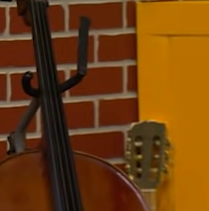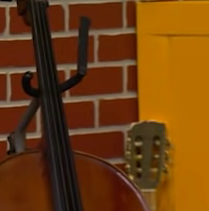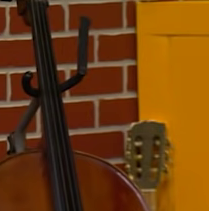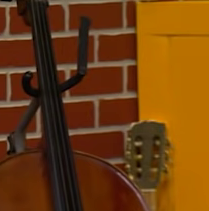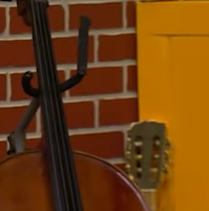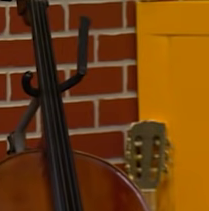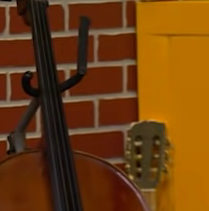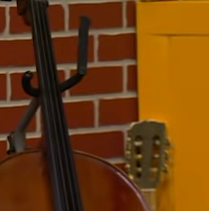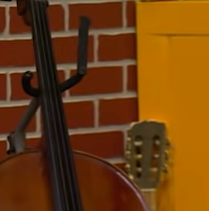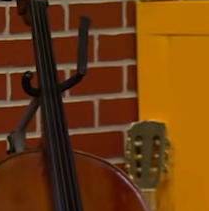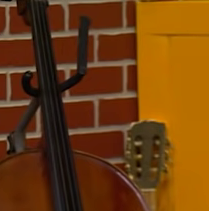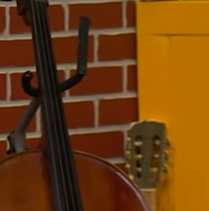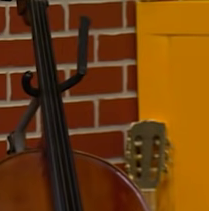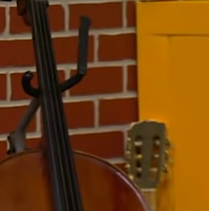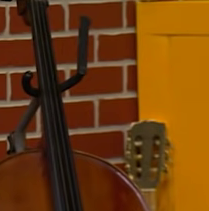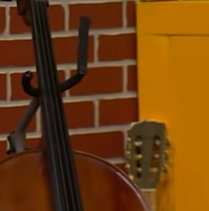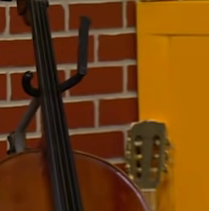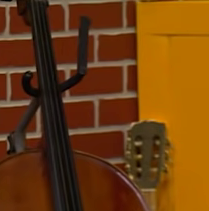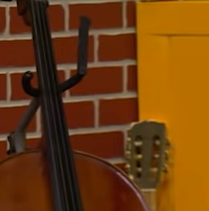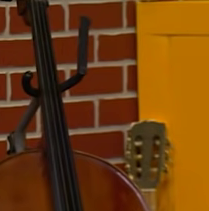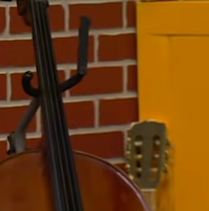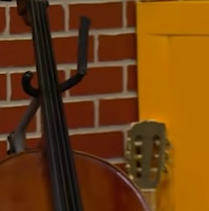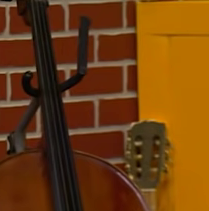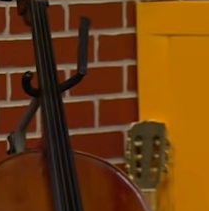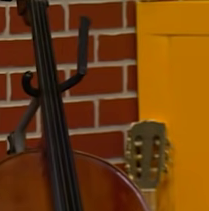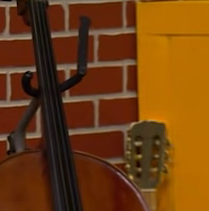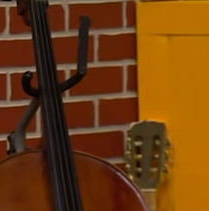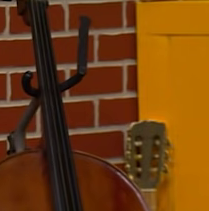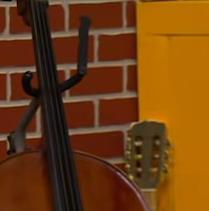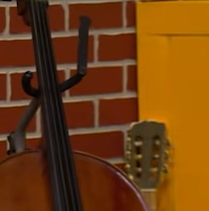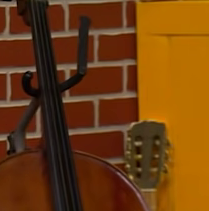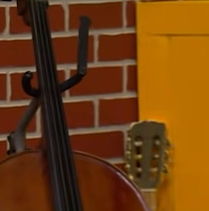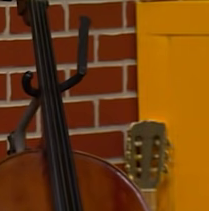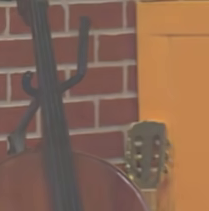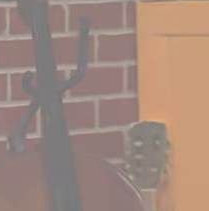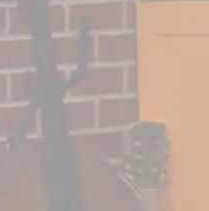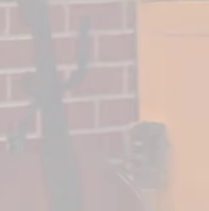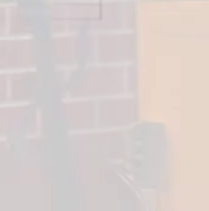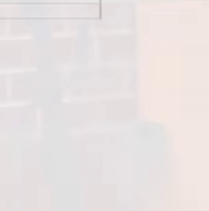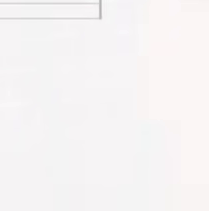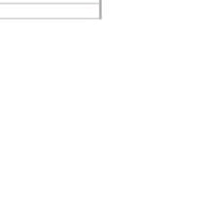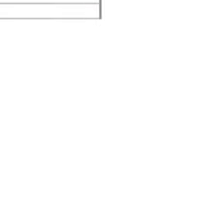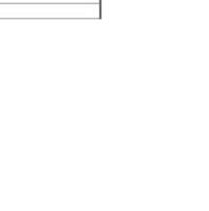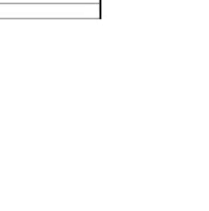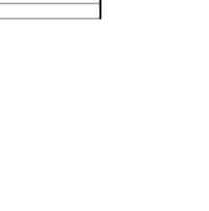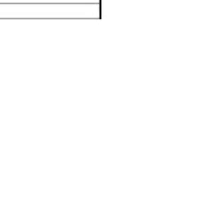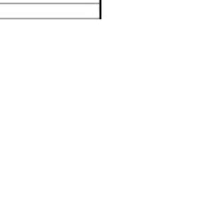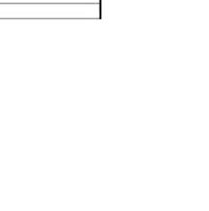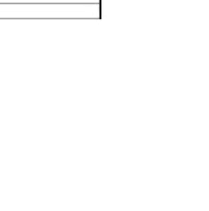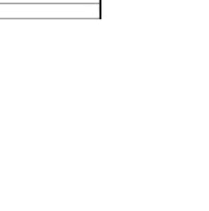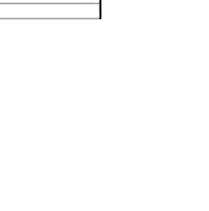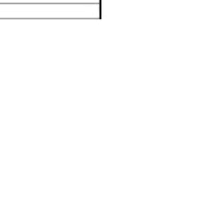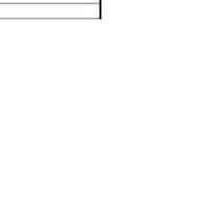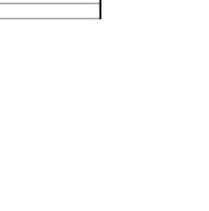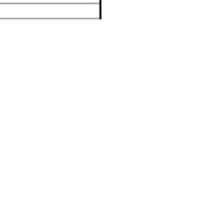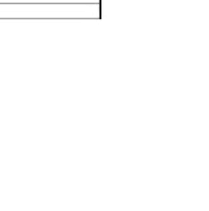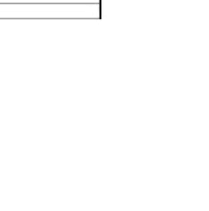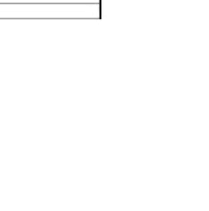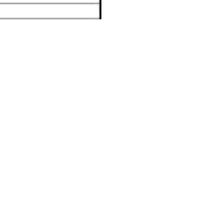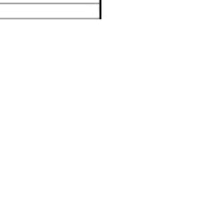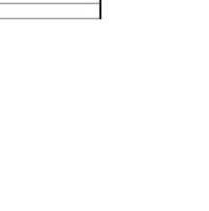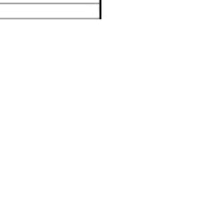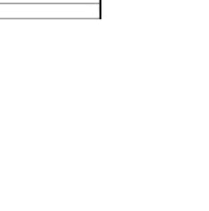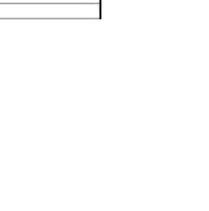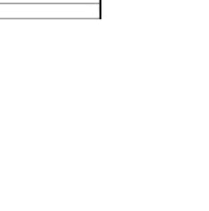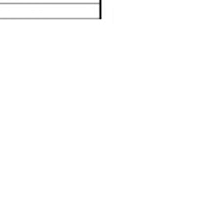de 4/4 que tiene 4 pulsos y que cada pulso lo ocupa una negra. Por tanto, el compás se podía